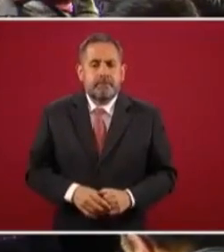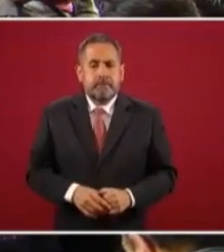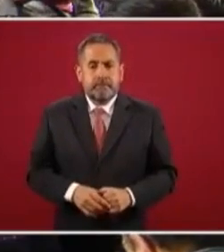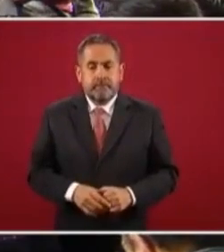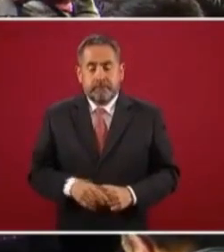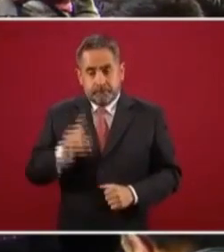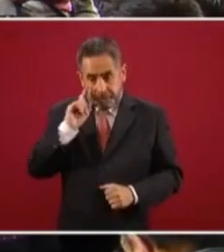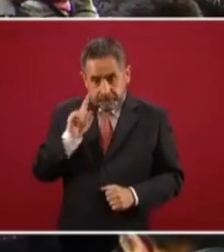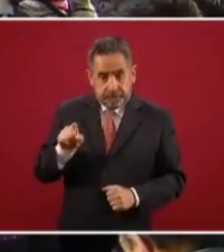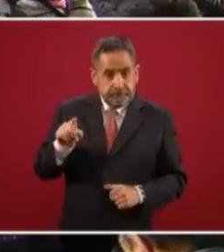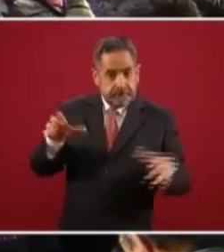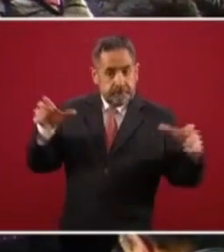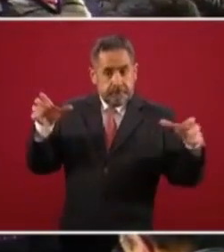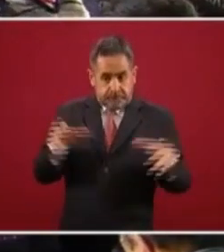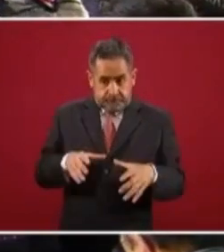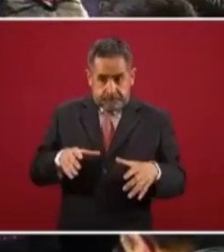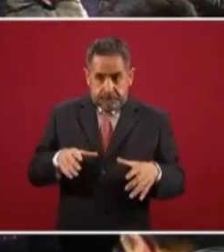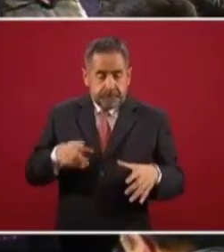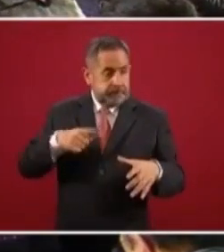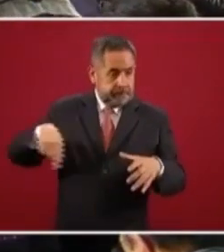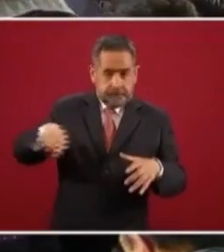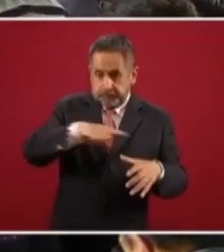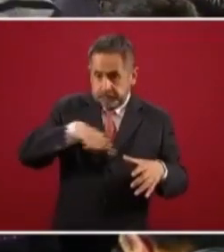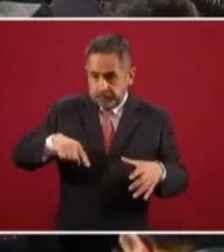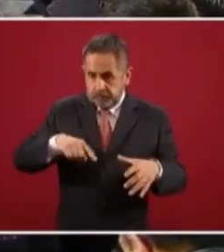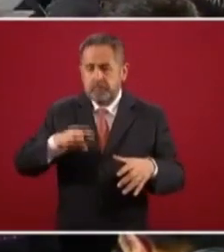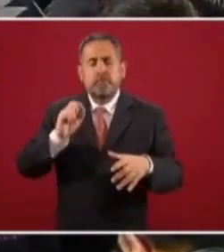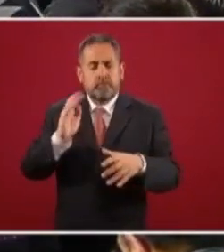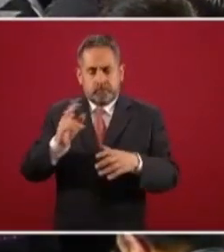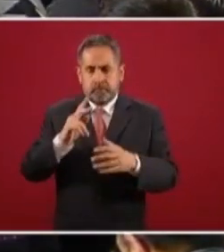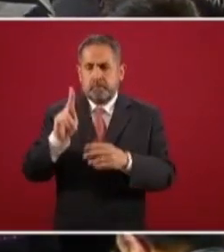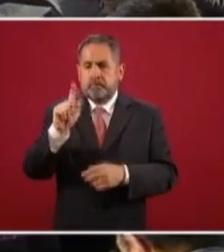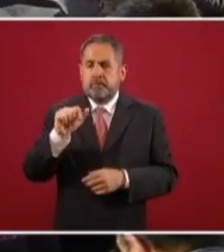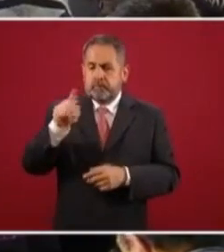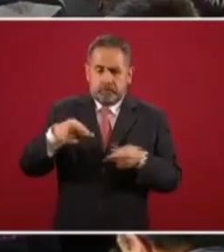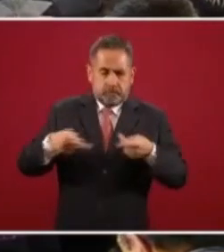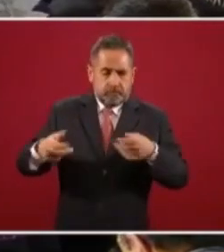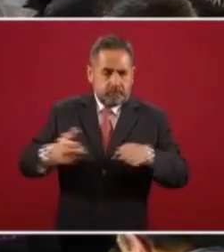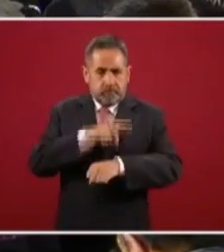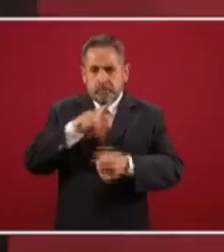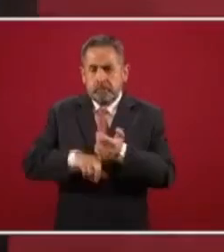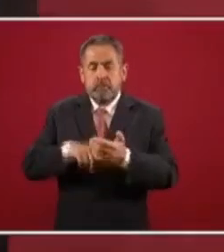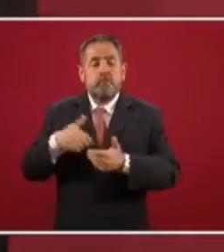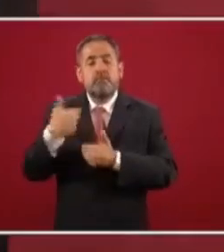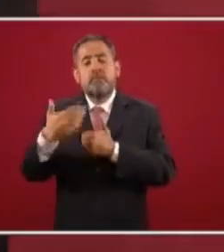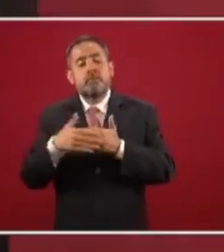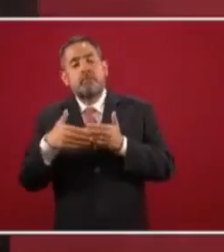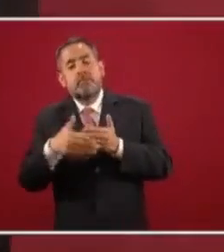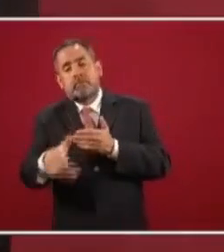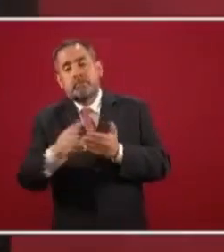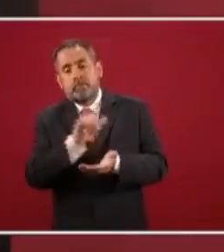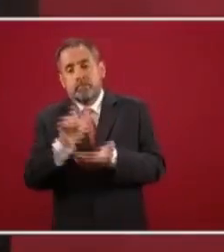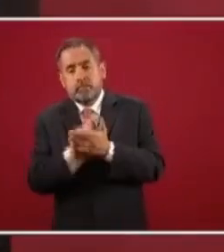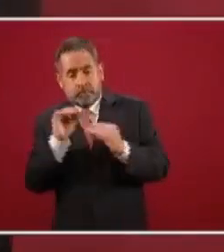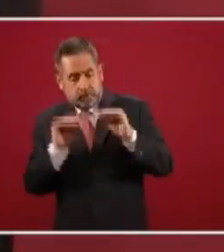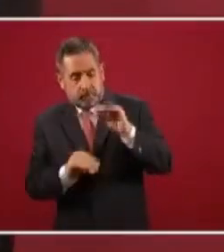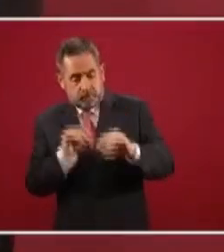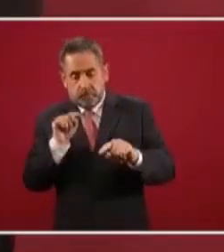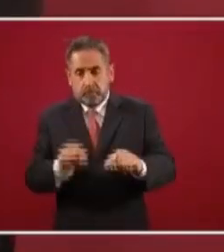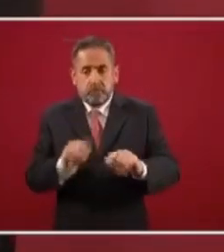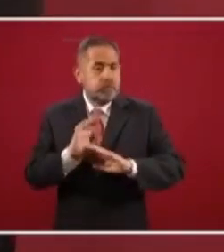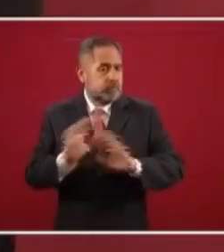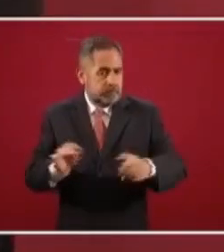esta instancia se aprobó la Estrategia Nacional para la Implementación de la Reforma Laboral.